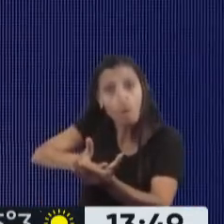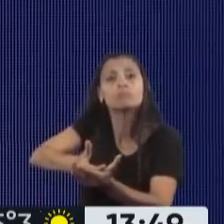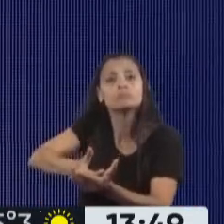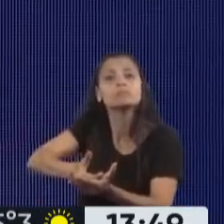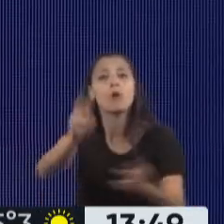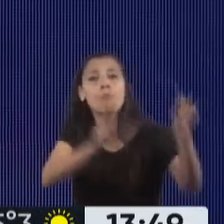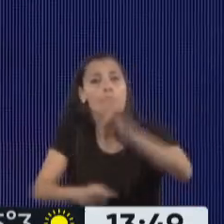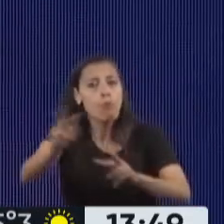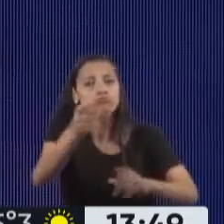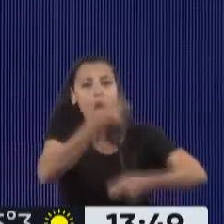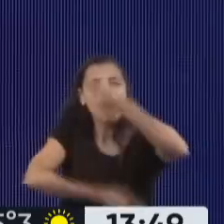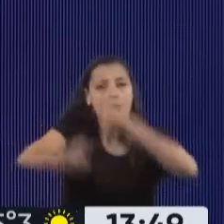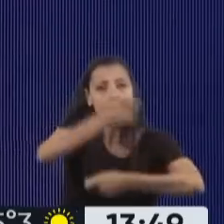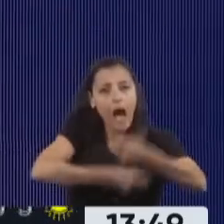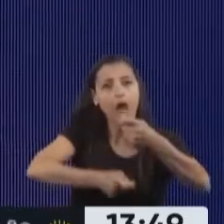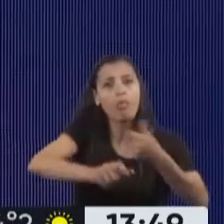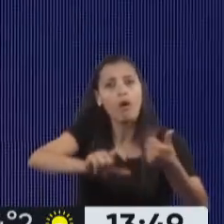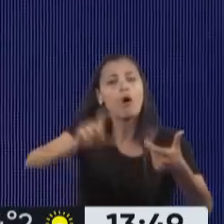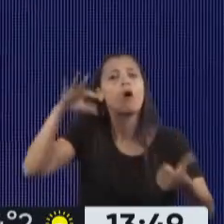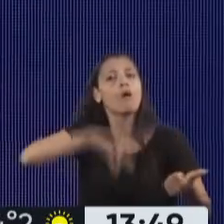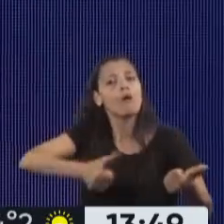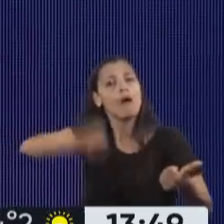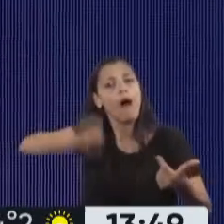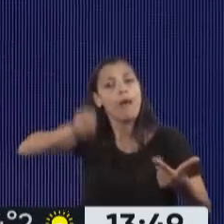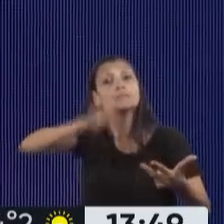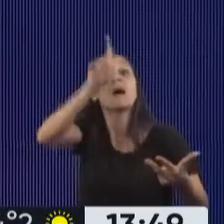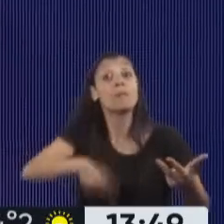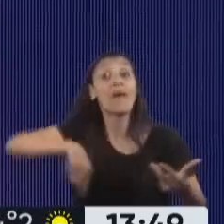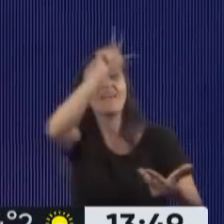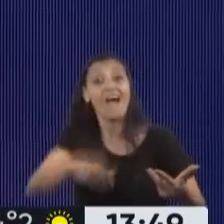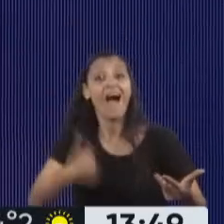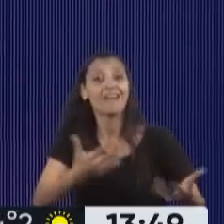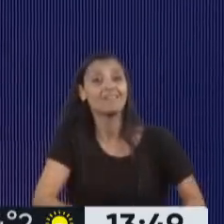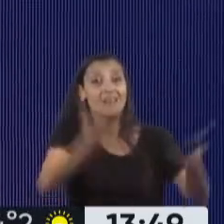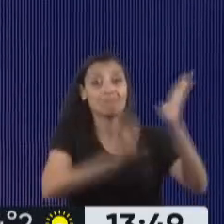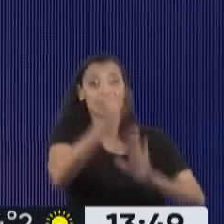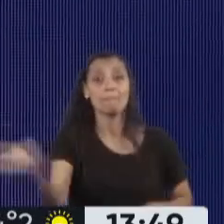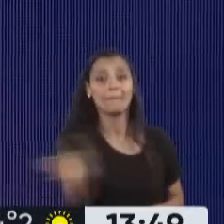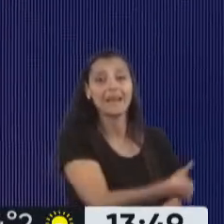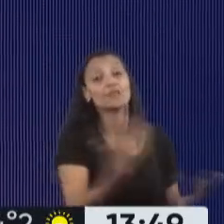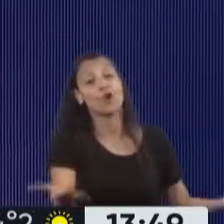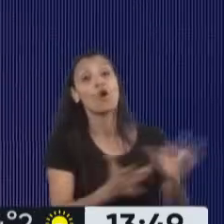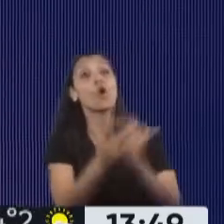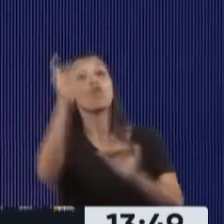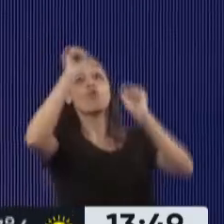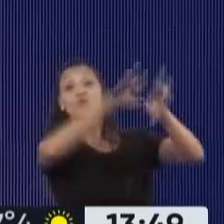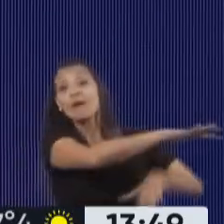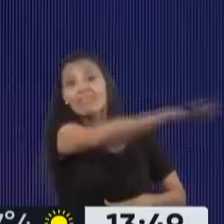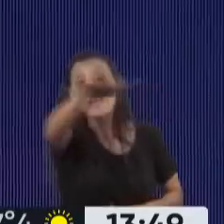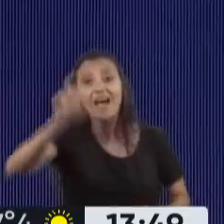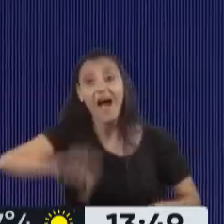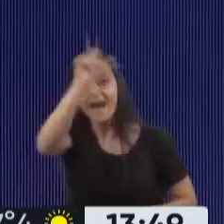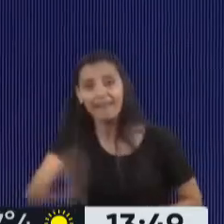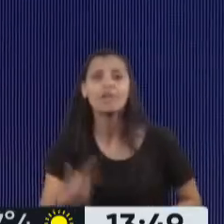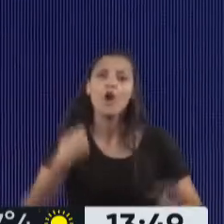y salir y ganar el mercado. Y eso es lo que nos va a traer prosperidad a todos. Así es que Dios bendiga a los argentinos,